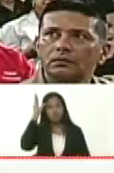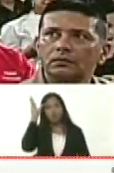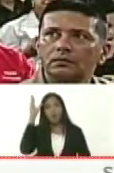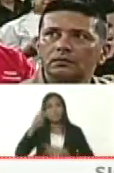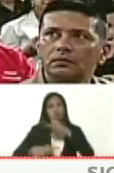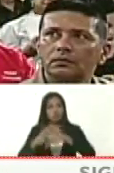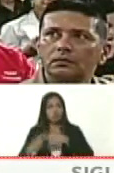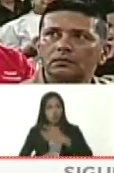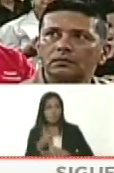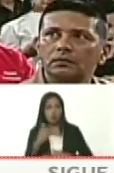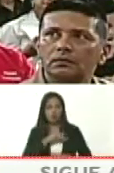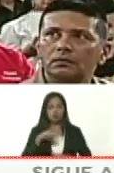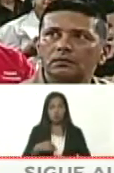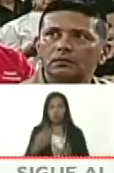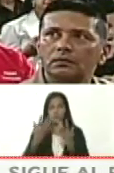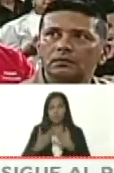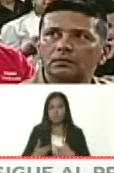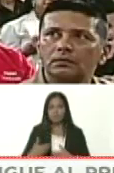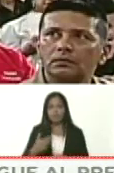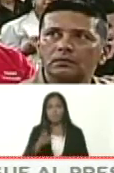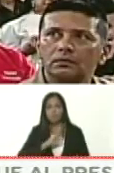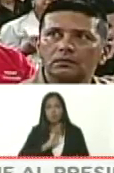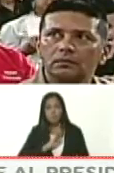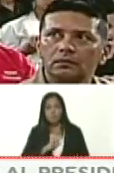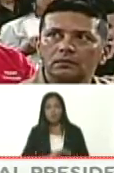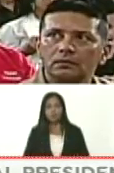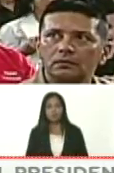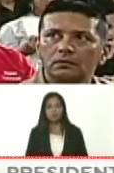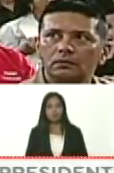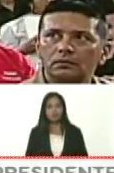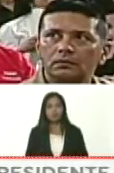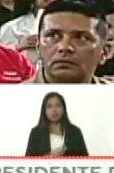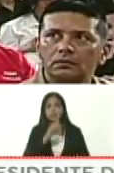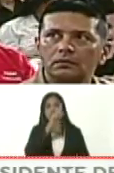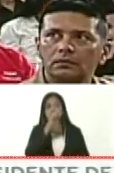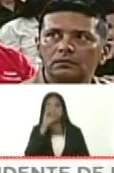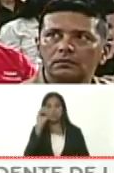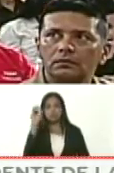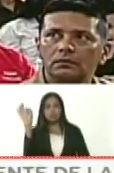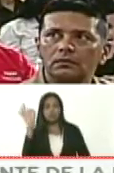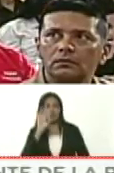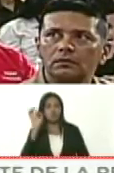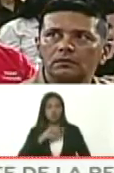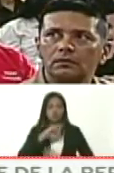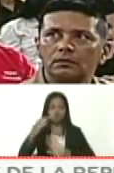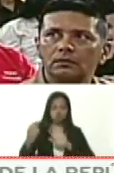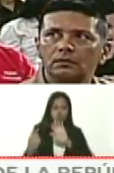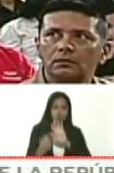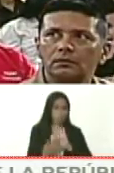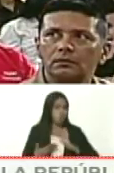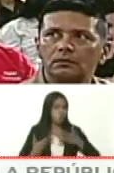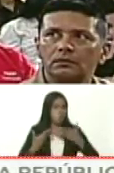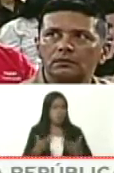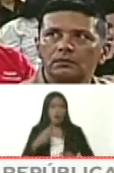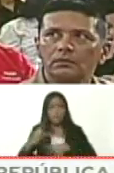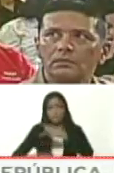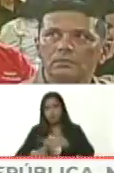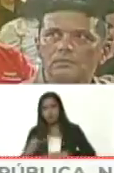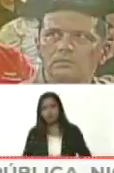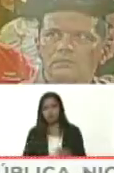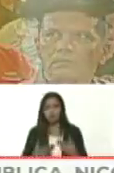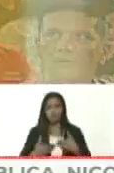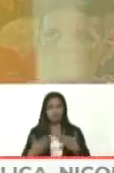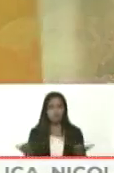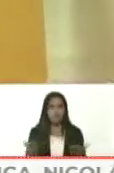producción. Nuestras empresas están 100% disponibles para el proceso productivo.